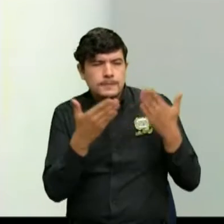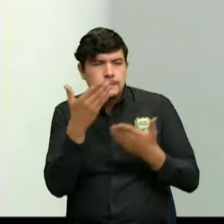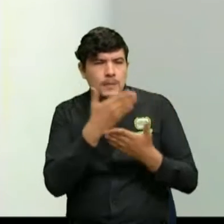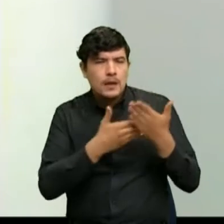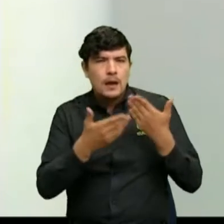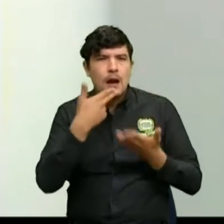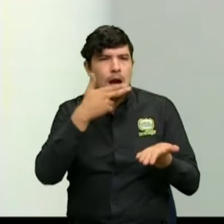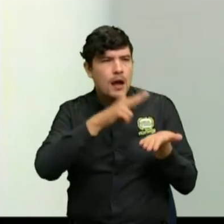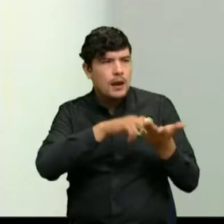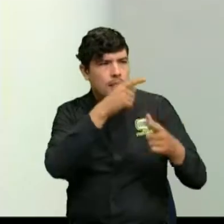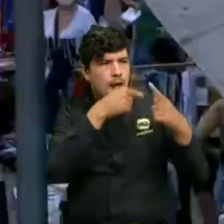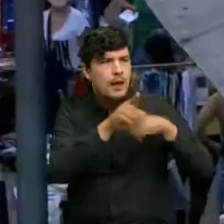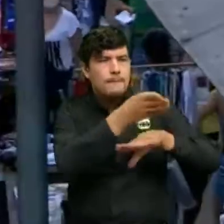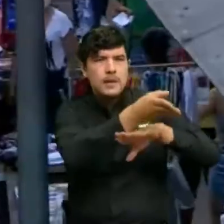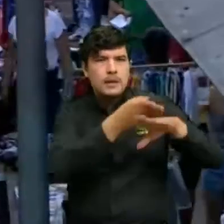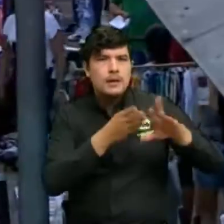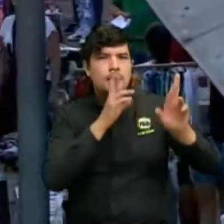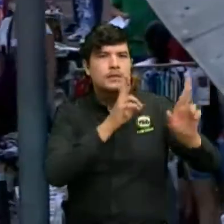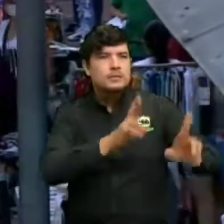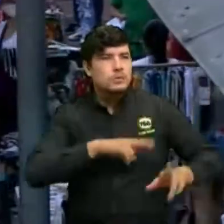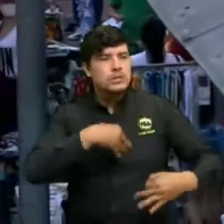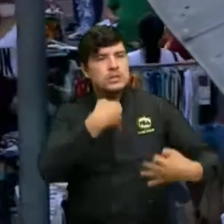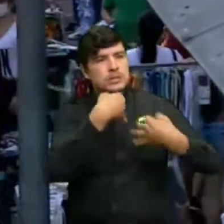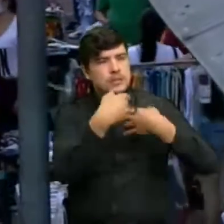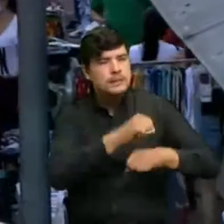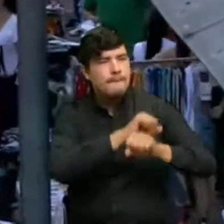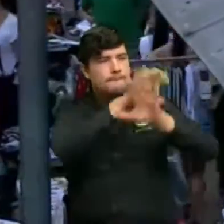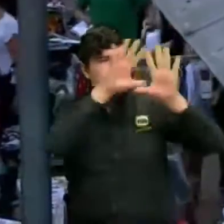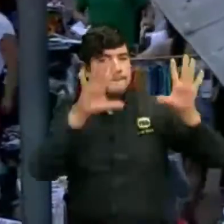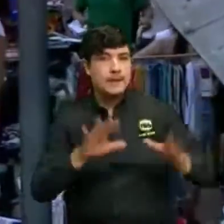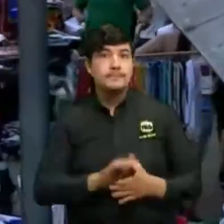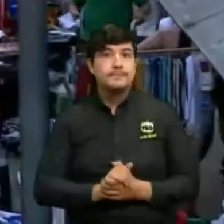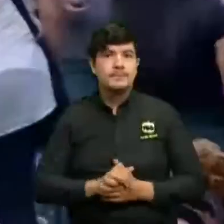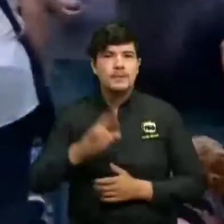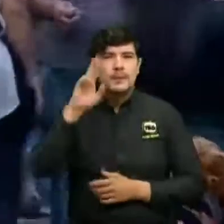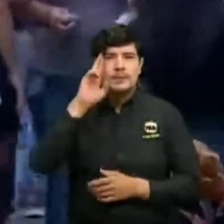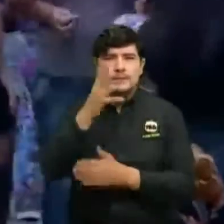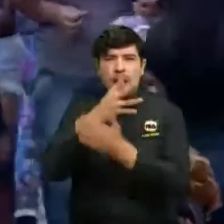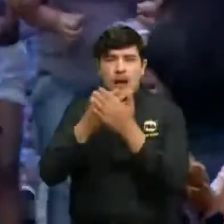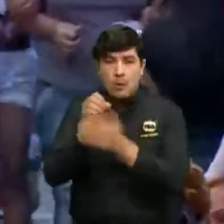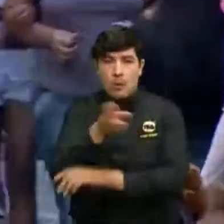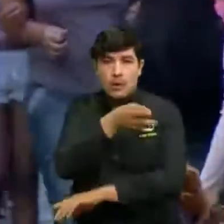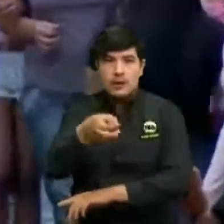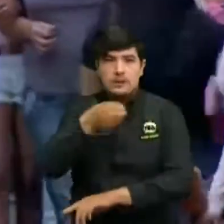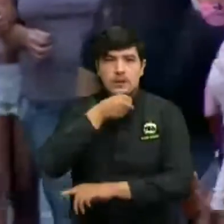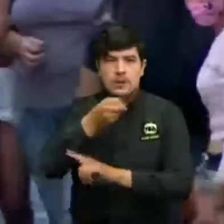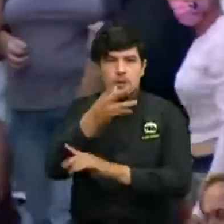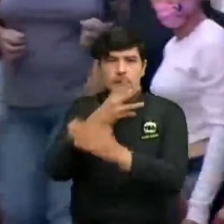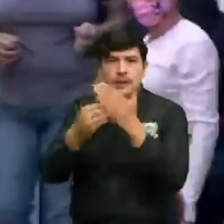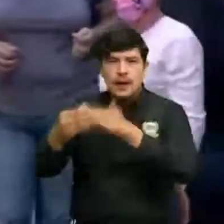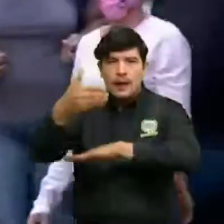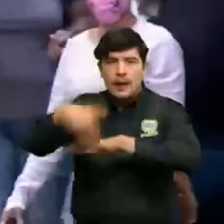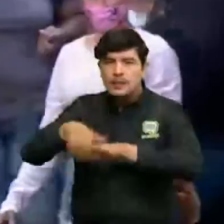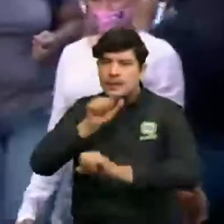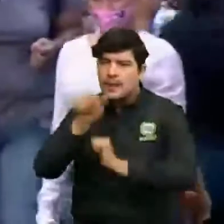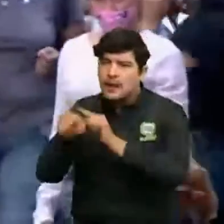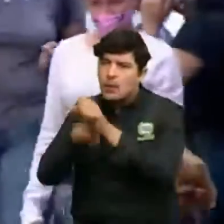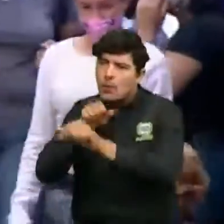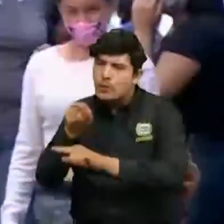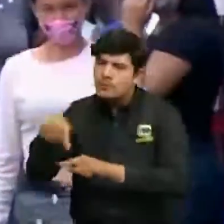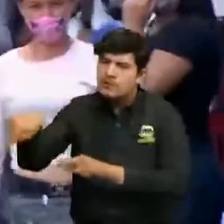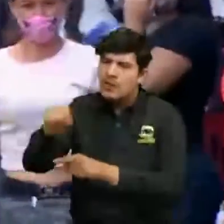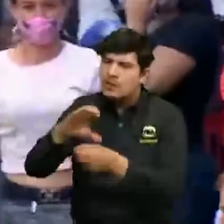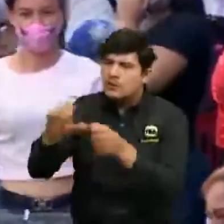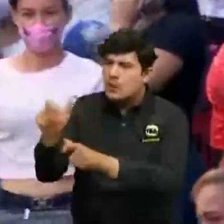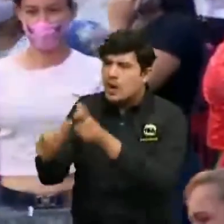peticiones quejas y reclamos salimos a las calles y consultamos a los ciudadanos que piensan sobre este proyecto de ley y eso fue